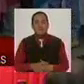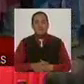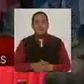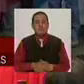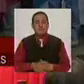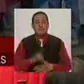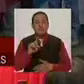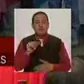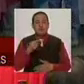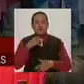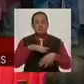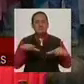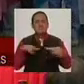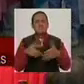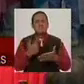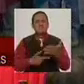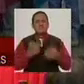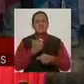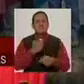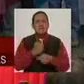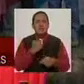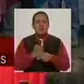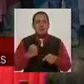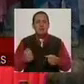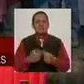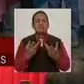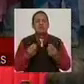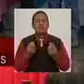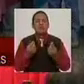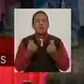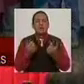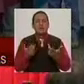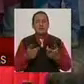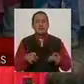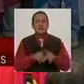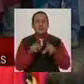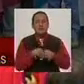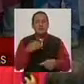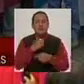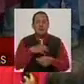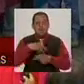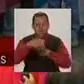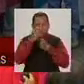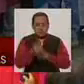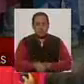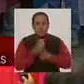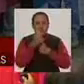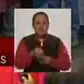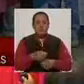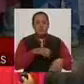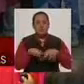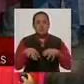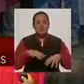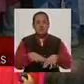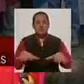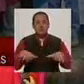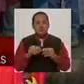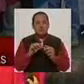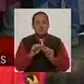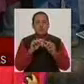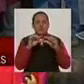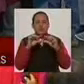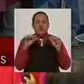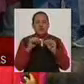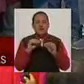actividad económica de esta población es la agricultura. Principalmente se cultivan lo que son los granos